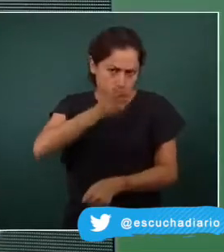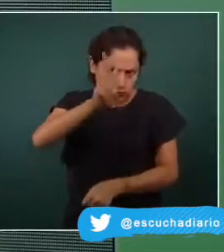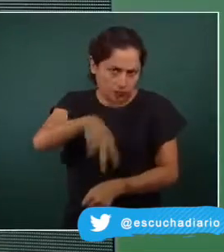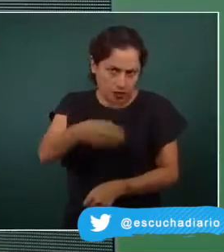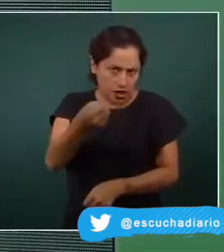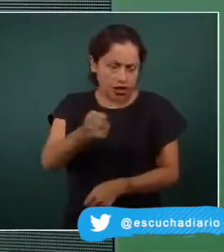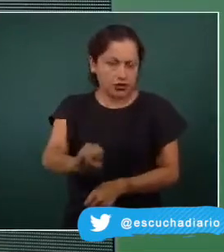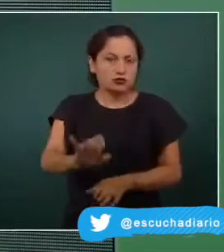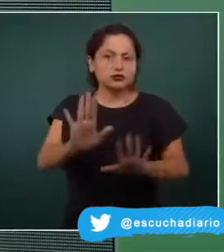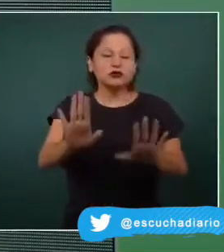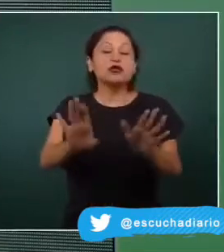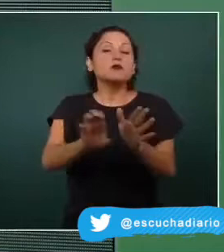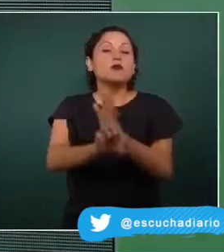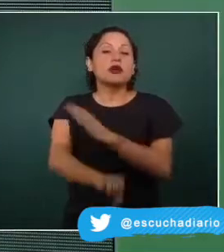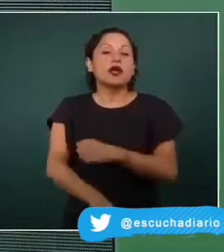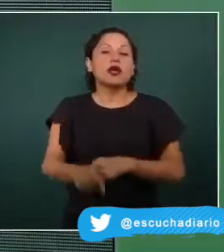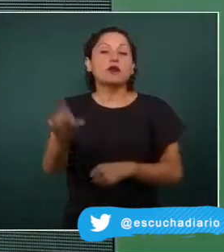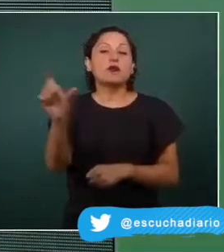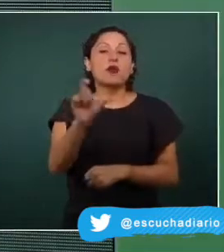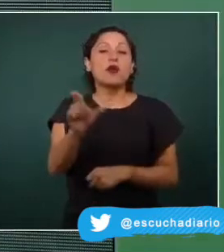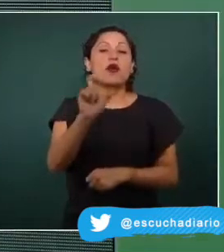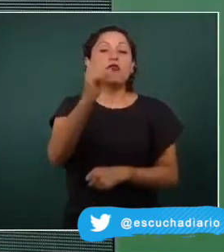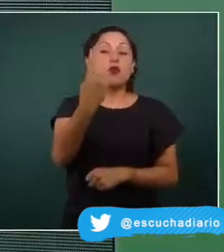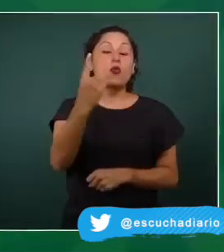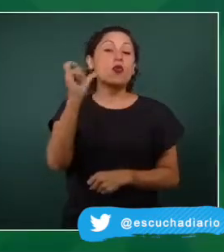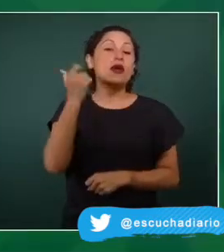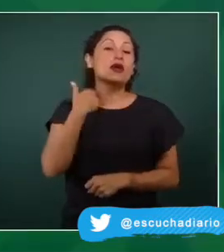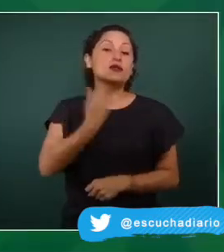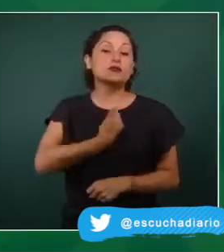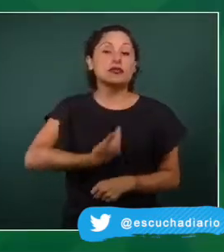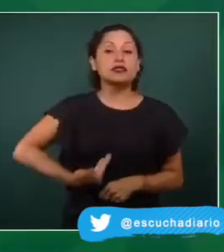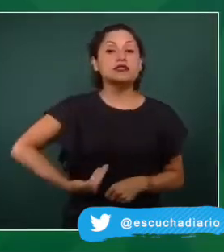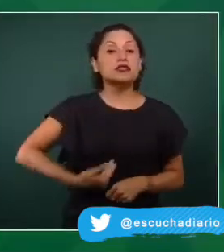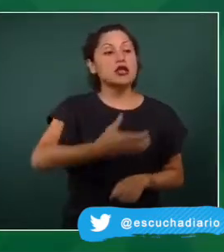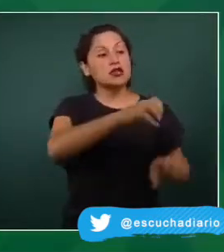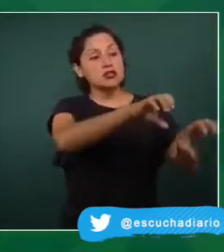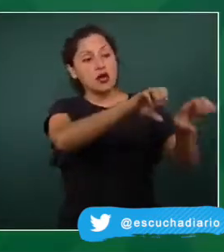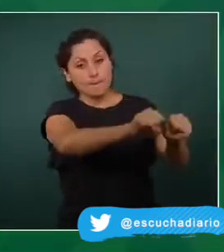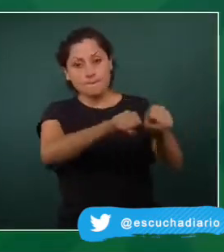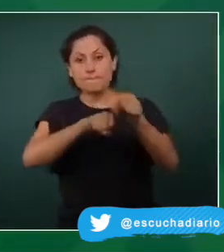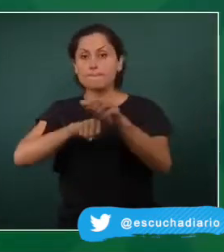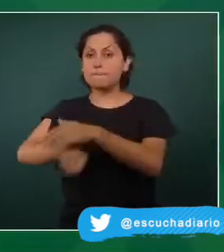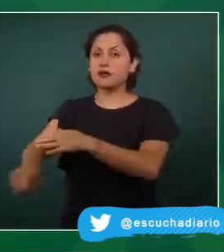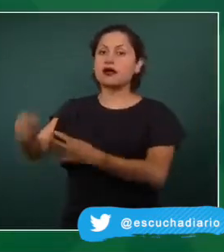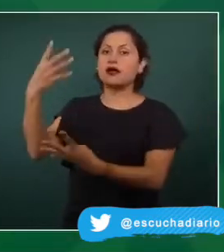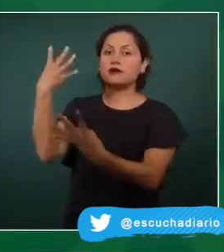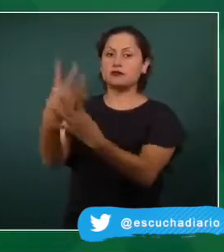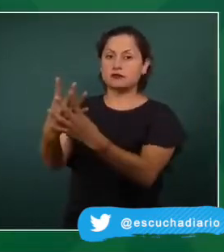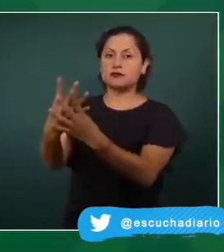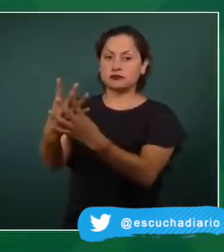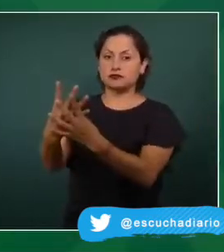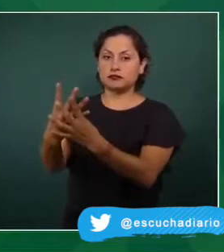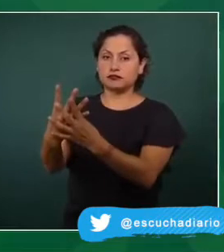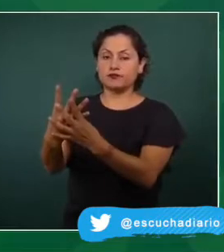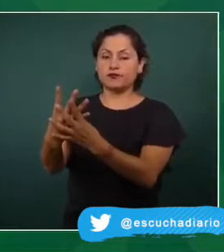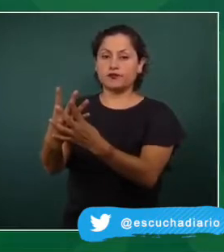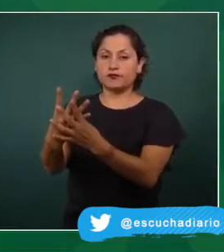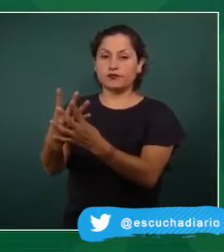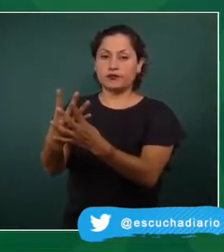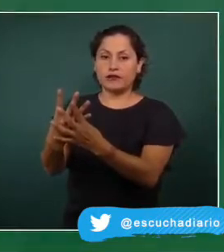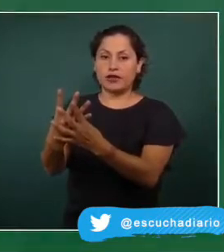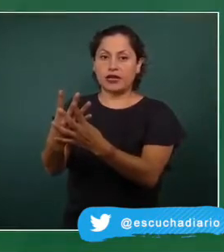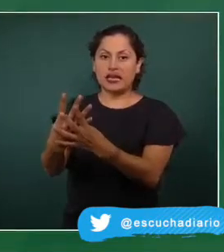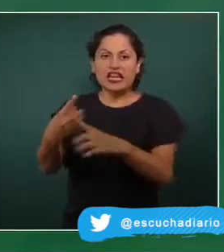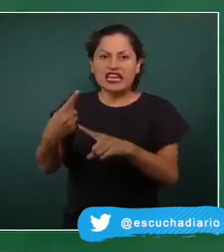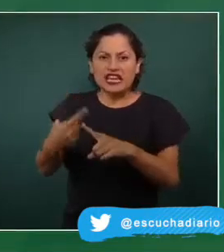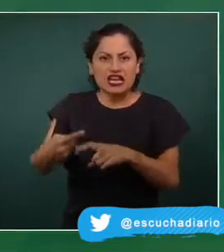un presidente a la cárcel, un expresidente a la cárcel, pues es el que está ahora, el que lo